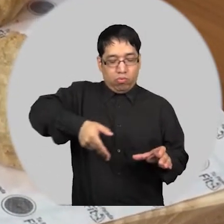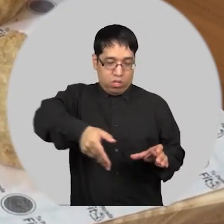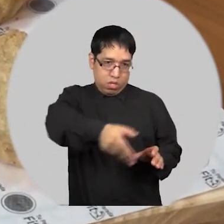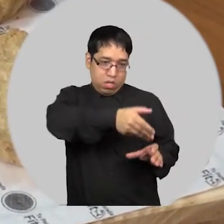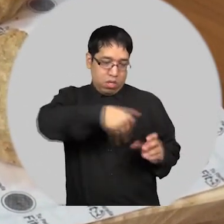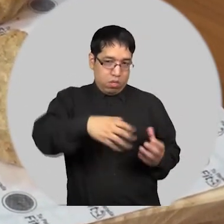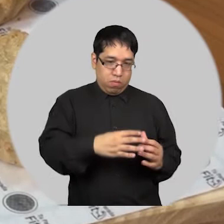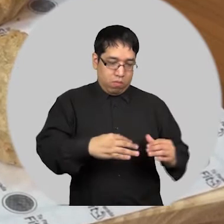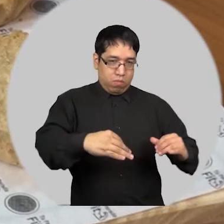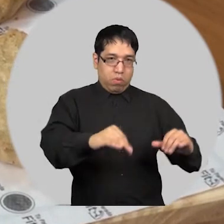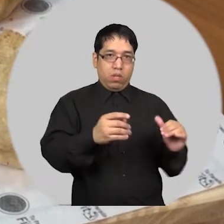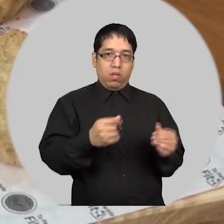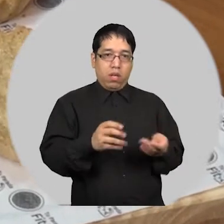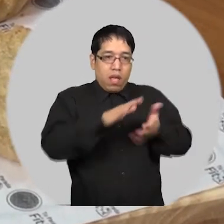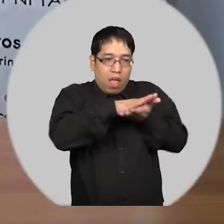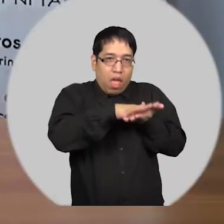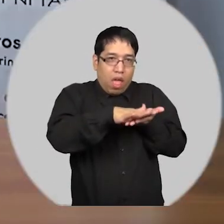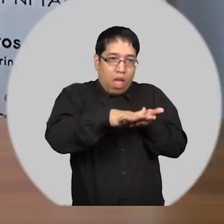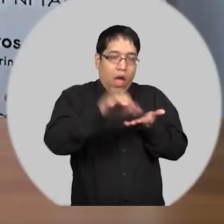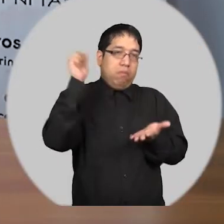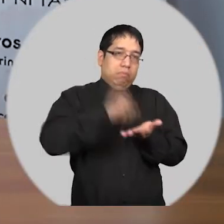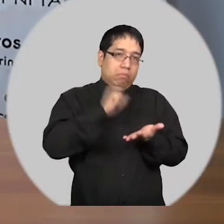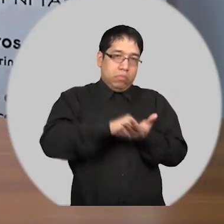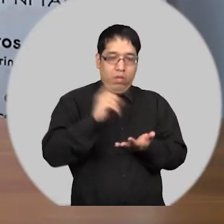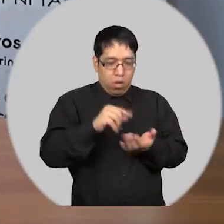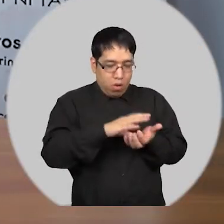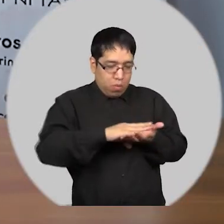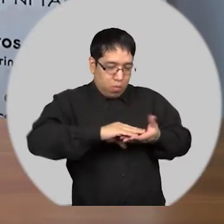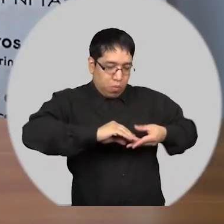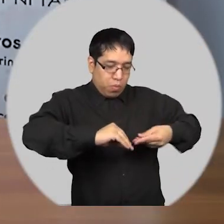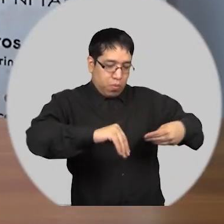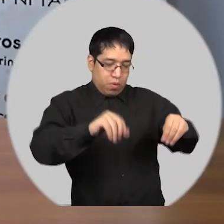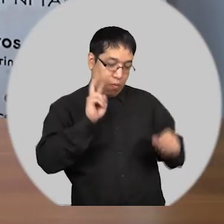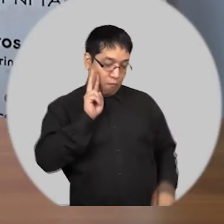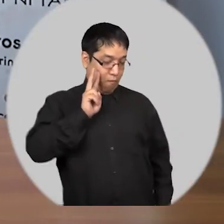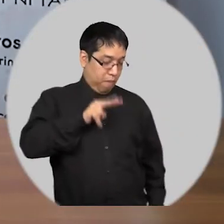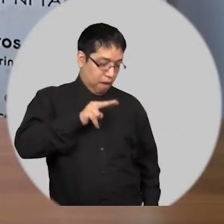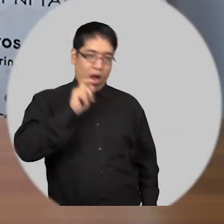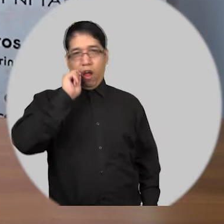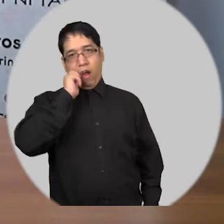porque así al decorar queda más lisa. Entonces queda súper linda la vista.